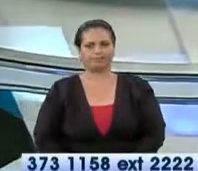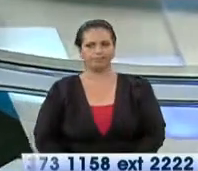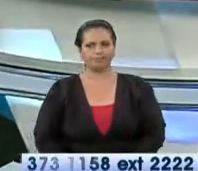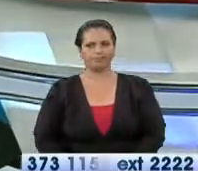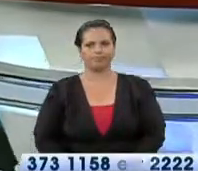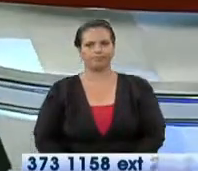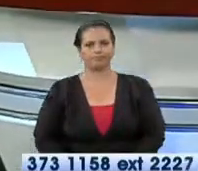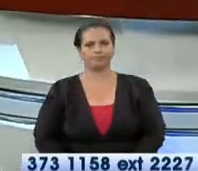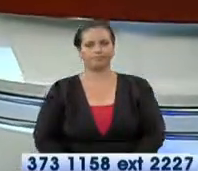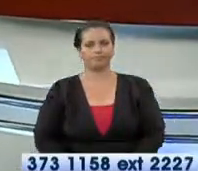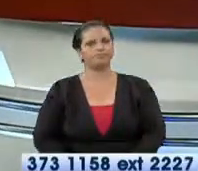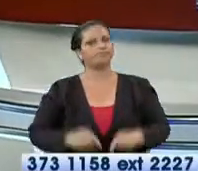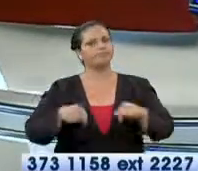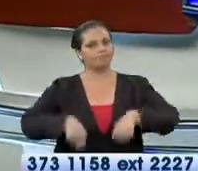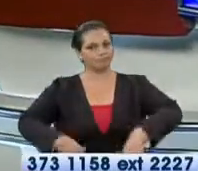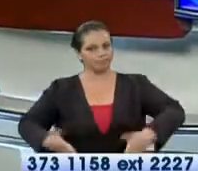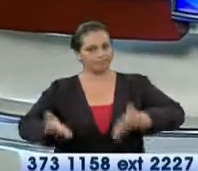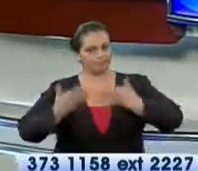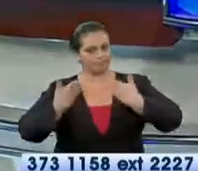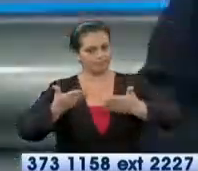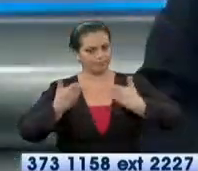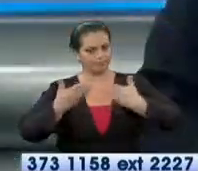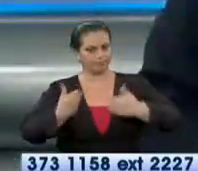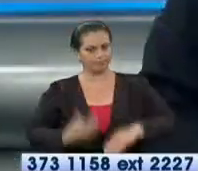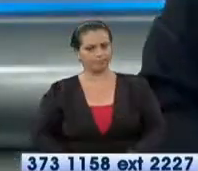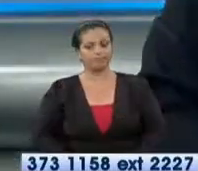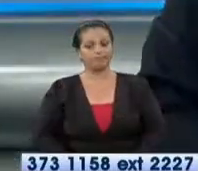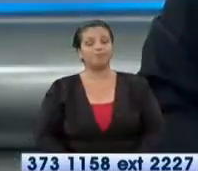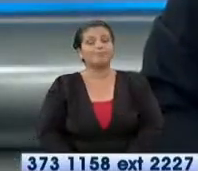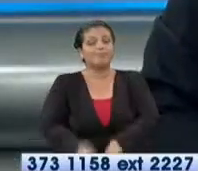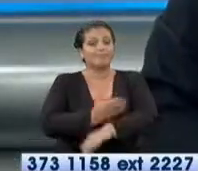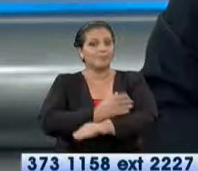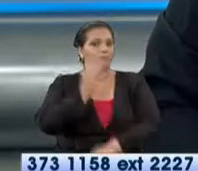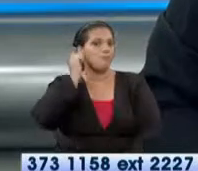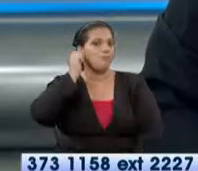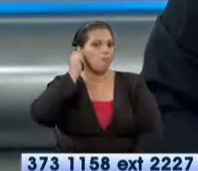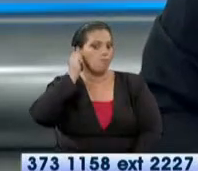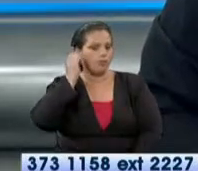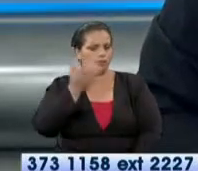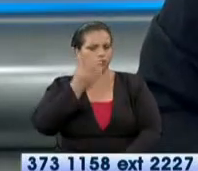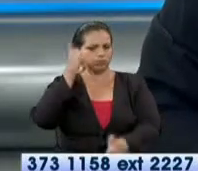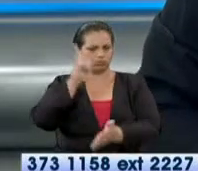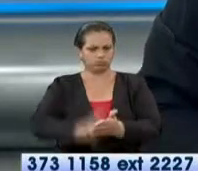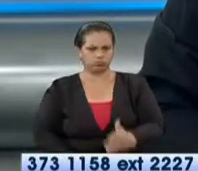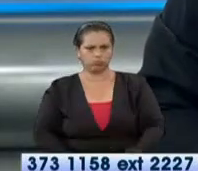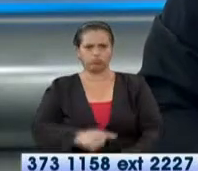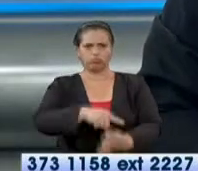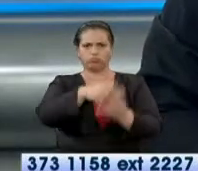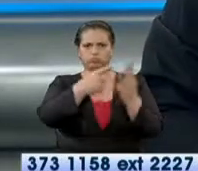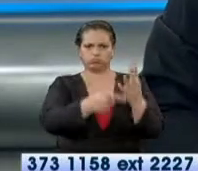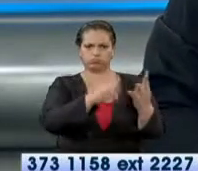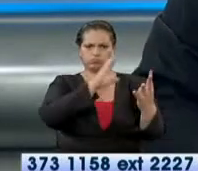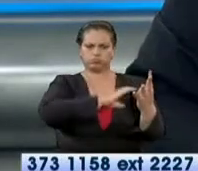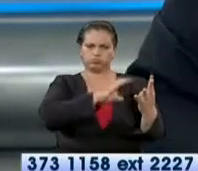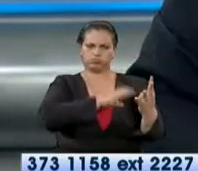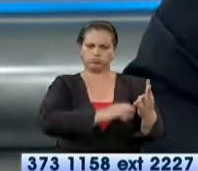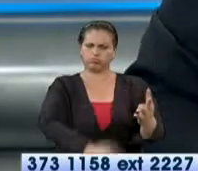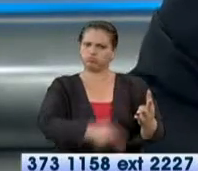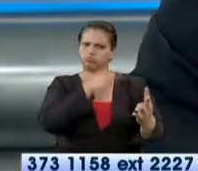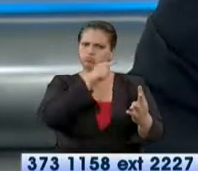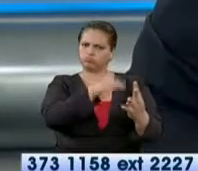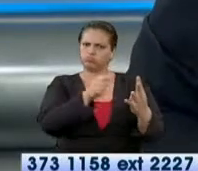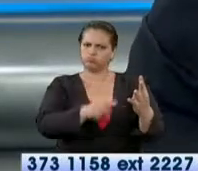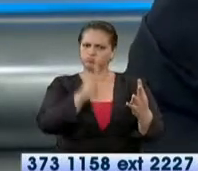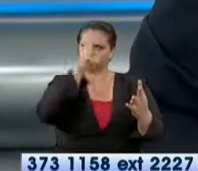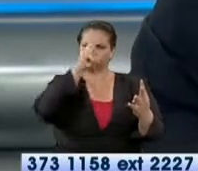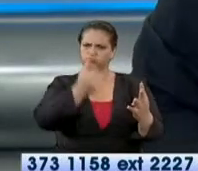Ahora les informamos que en Guayaquil la defensa de la mujer que acusó de violación de domicilio y extorsión a 4 policías antinarcóticos